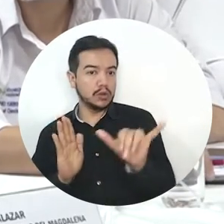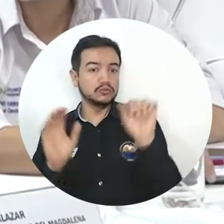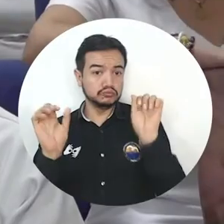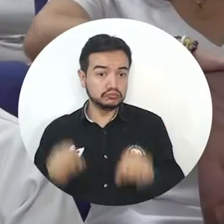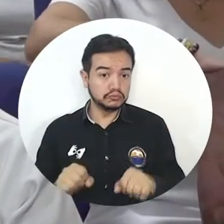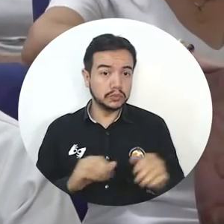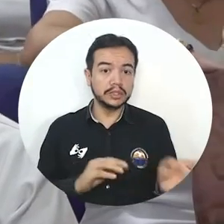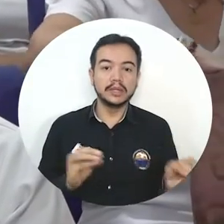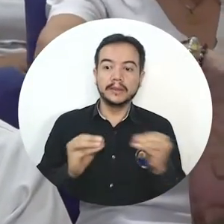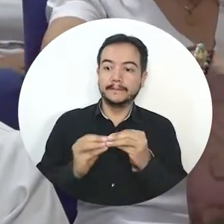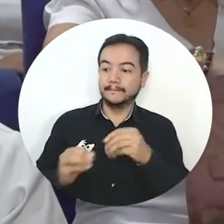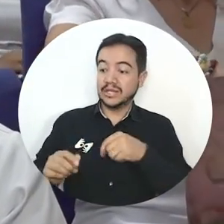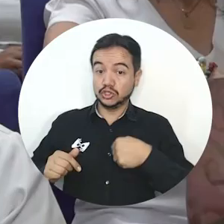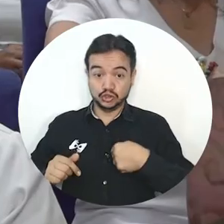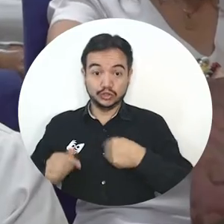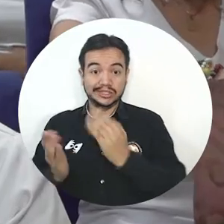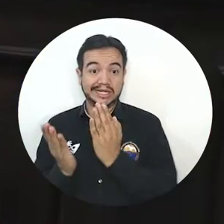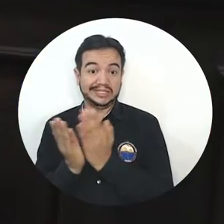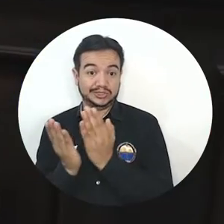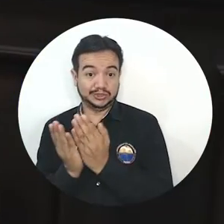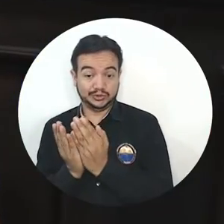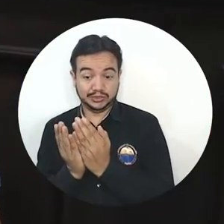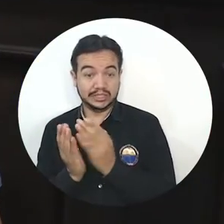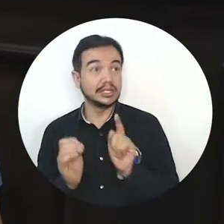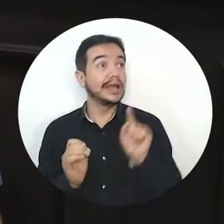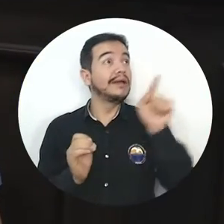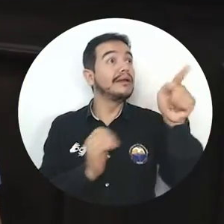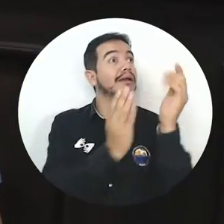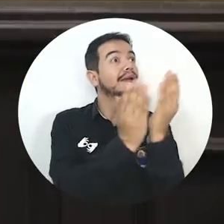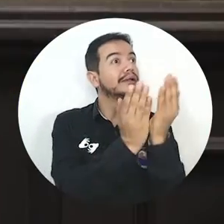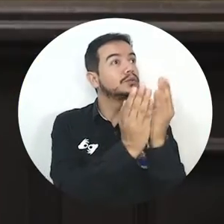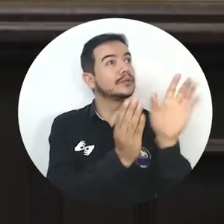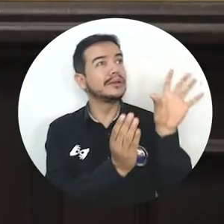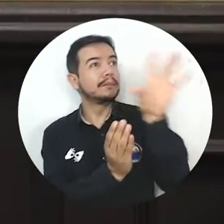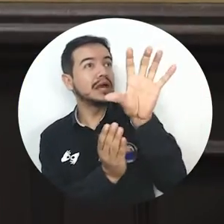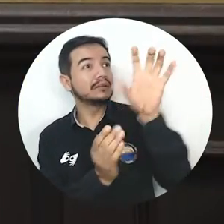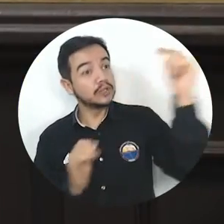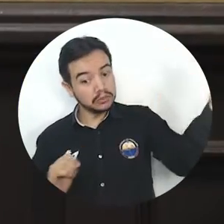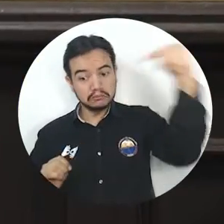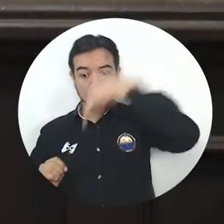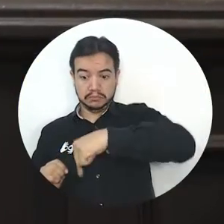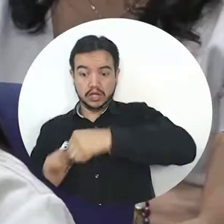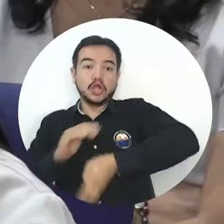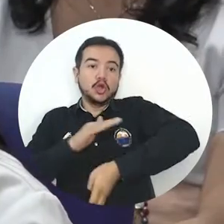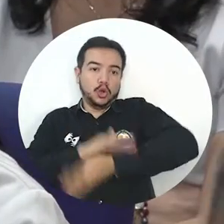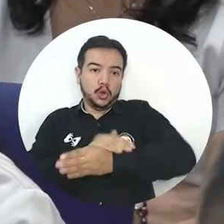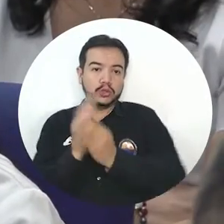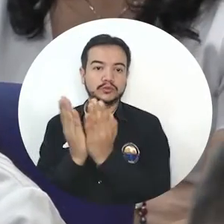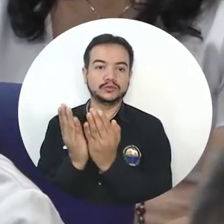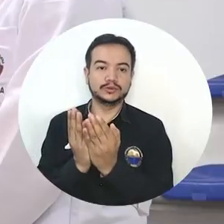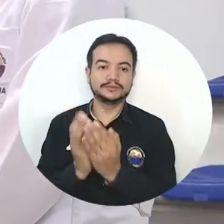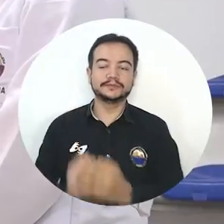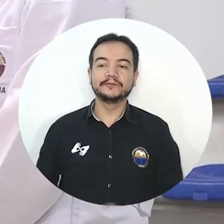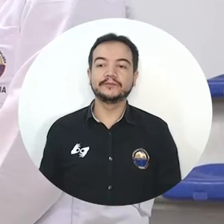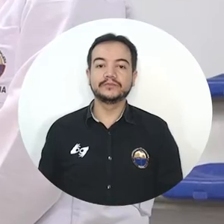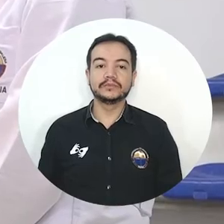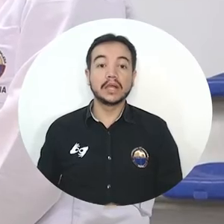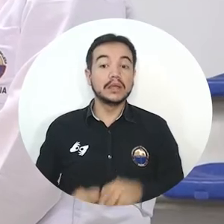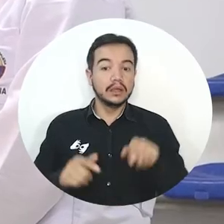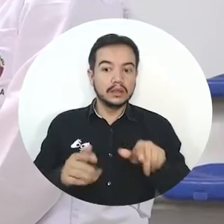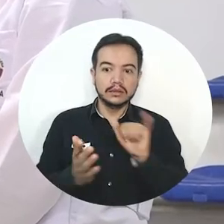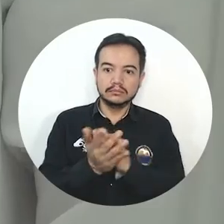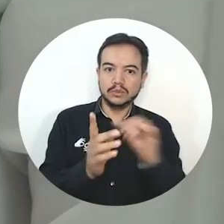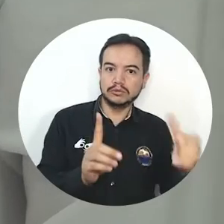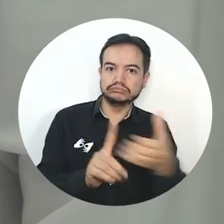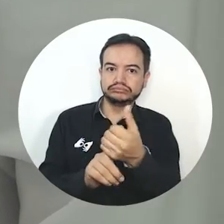similares y va a tener validez. Que estudiantes de enfermería de universidades de esos países que también están acreditados puedan venir a formarse con nosotros. Con